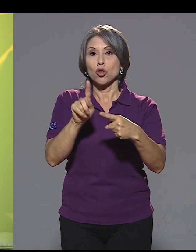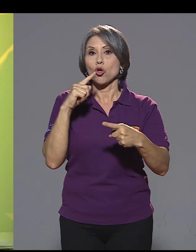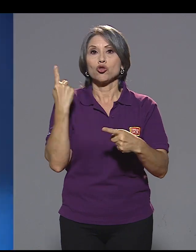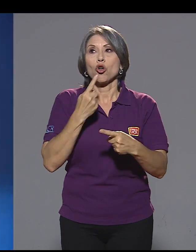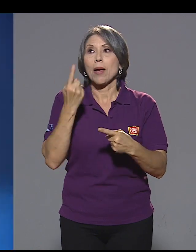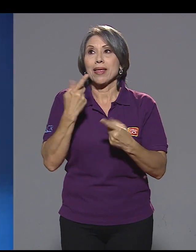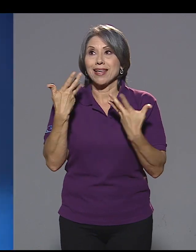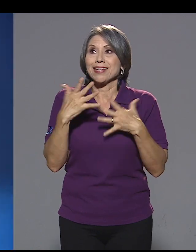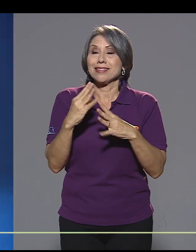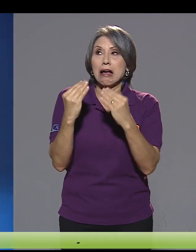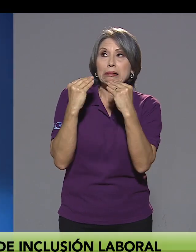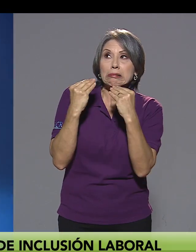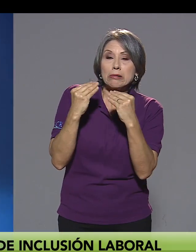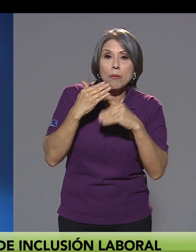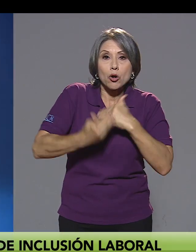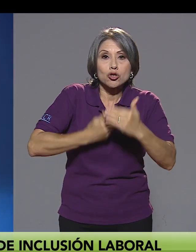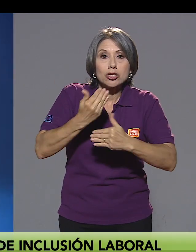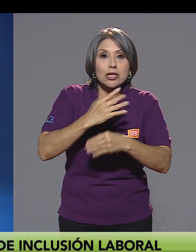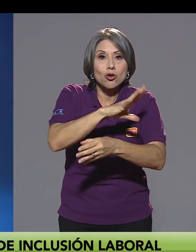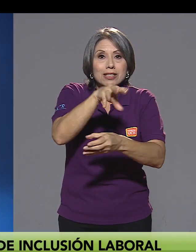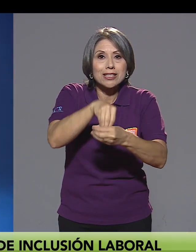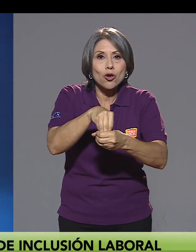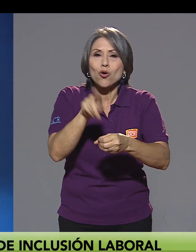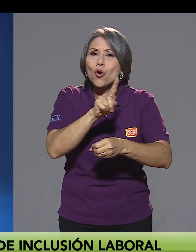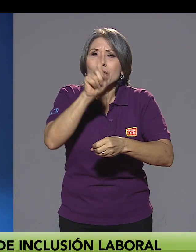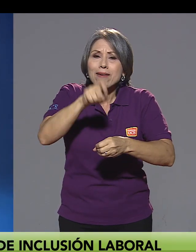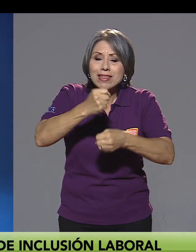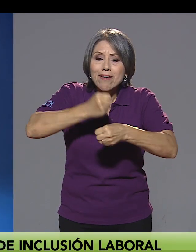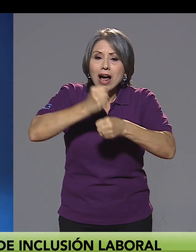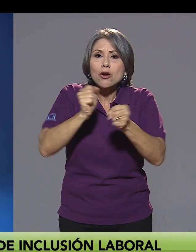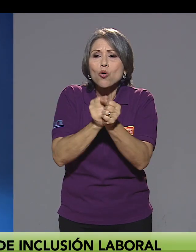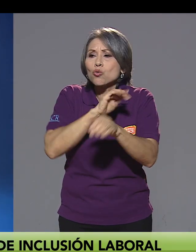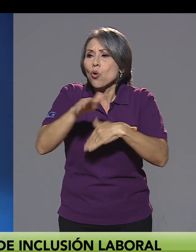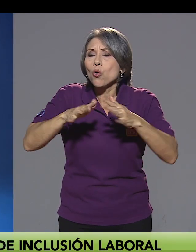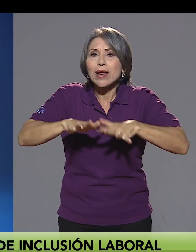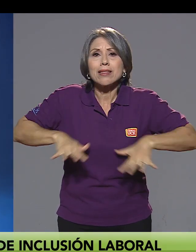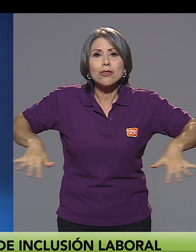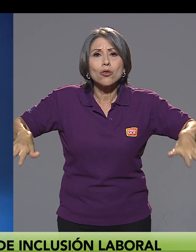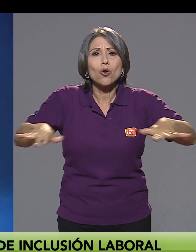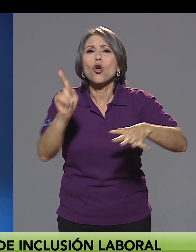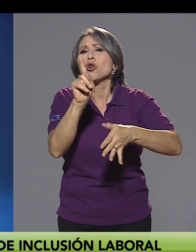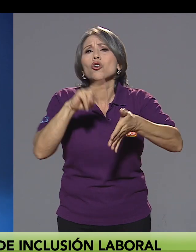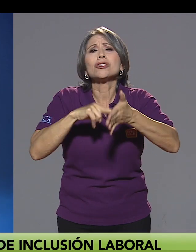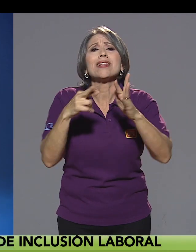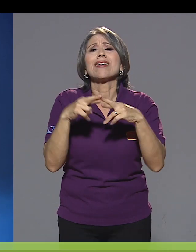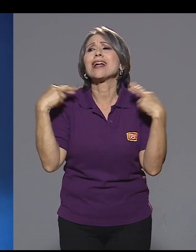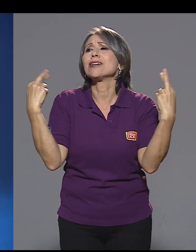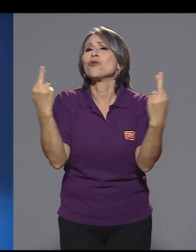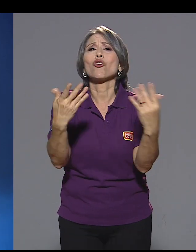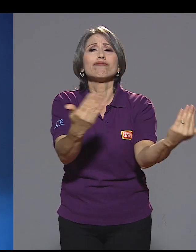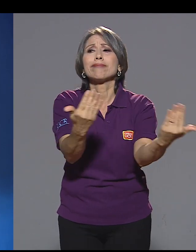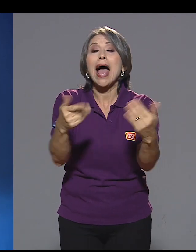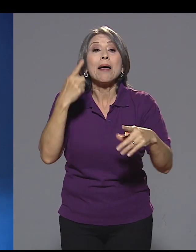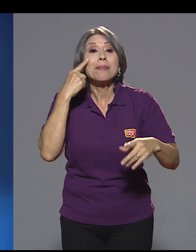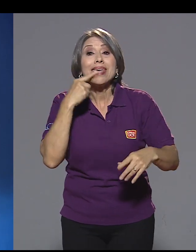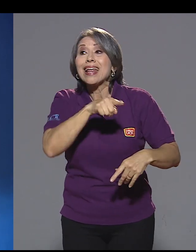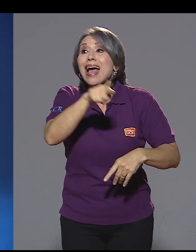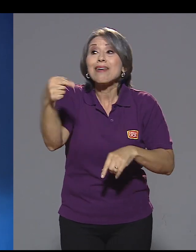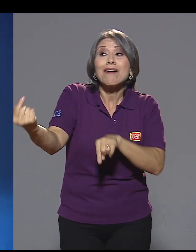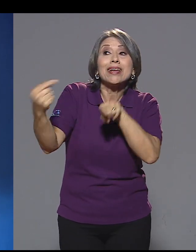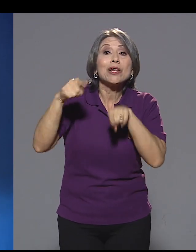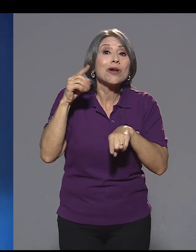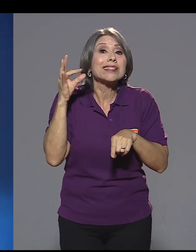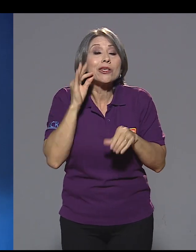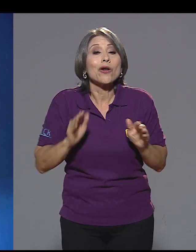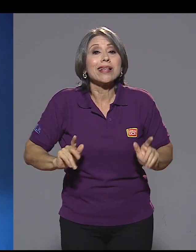que me den el proceso de inserción, sino que trabajemos con todo el entorno. Y no se trata de hacer una reunión de personal y decirles, mire, va a venir una señora